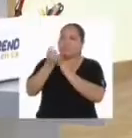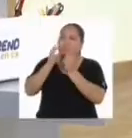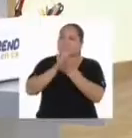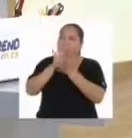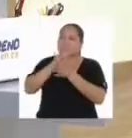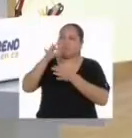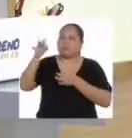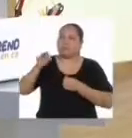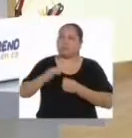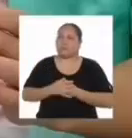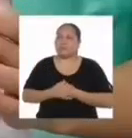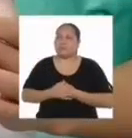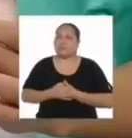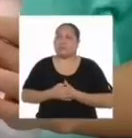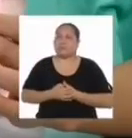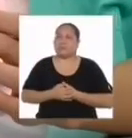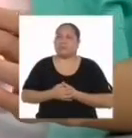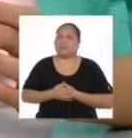favor?